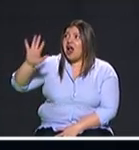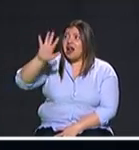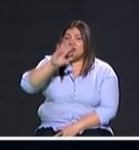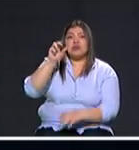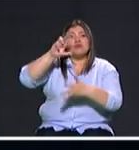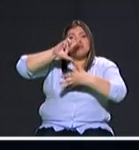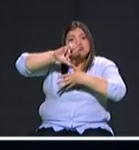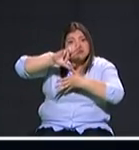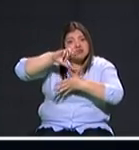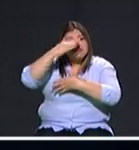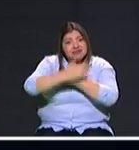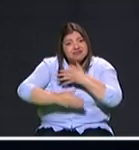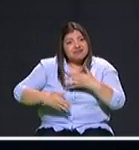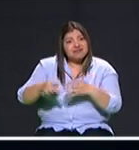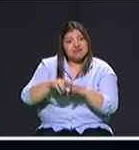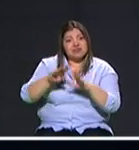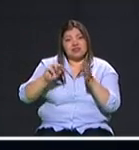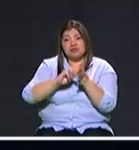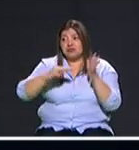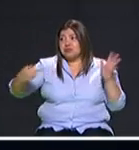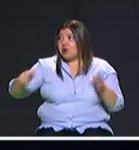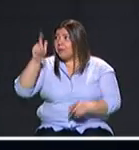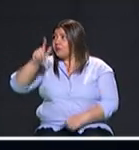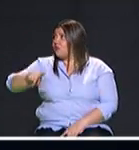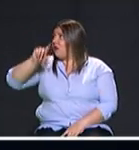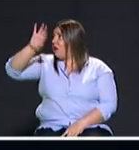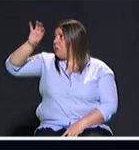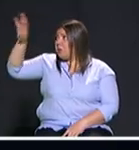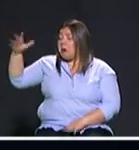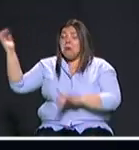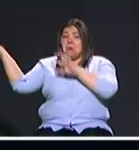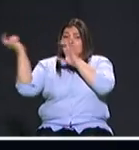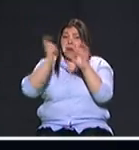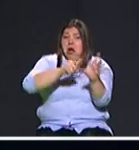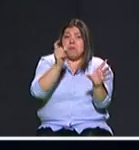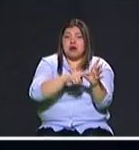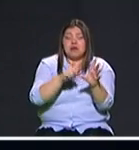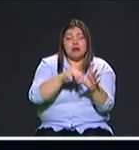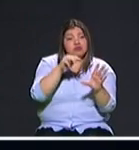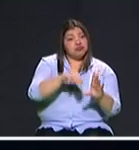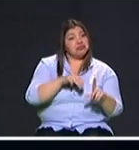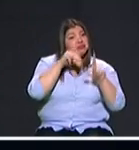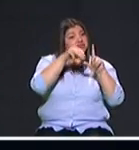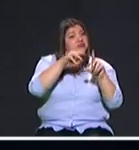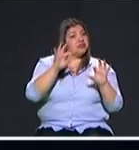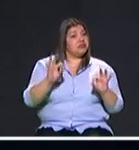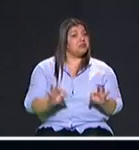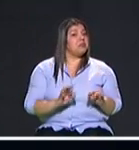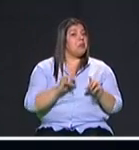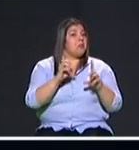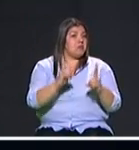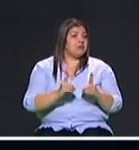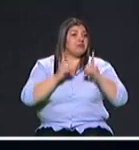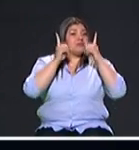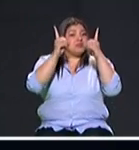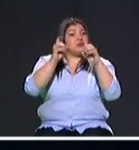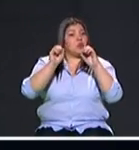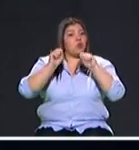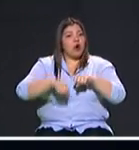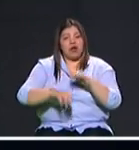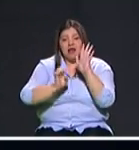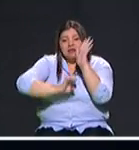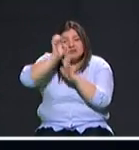ingresos para medellín personas que vengan a estudiar aquí pregrado y postgrado sería un tema muy interesante es solamente un gran ecosistema de emprendimiento